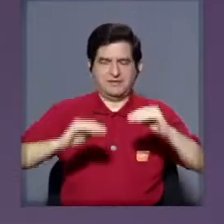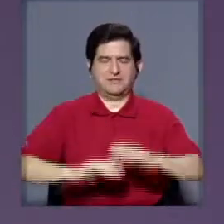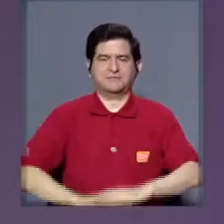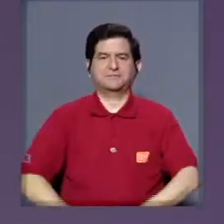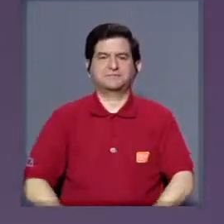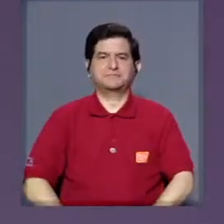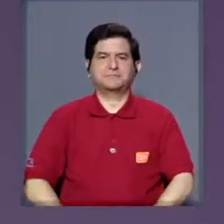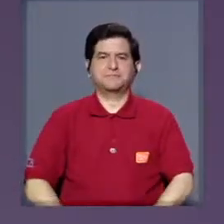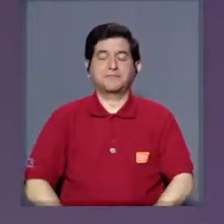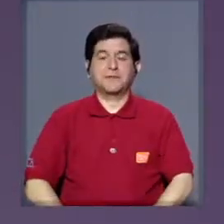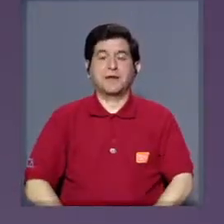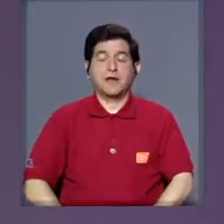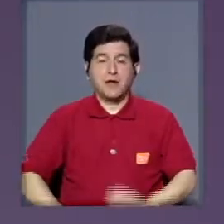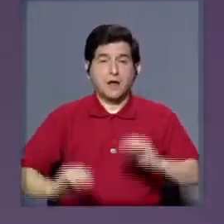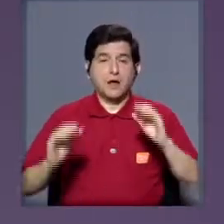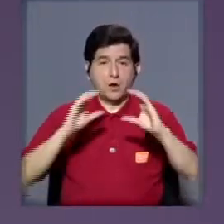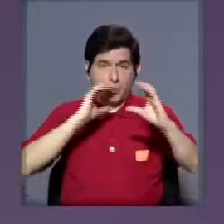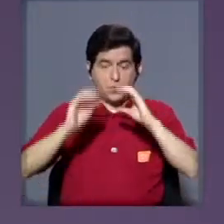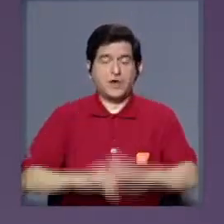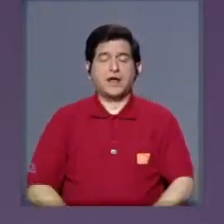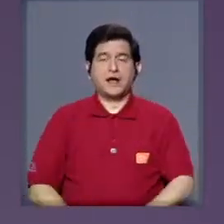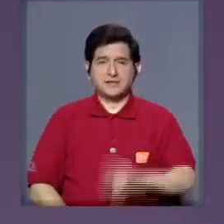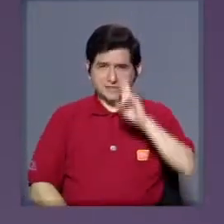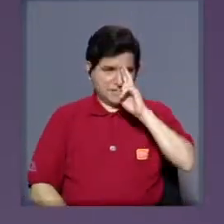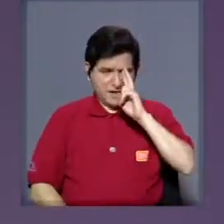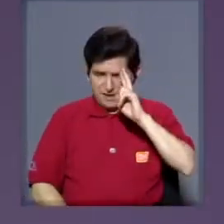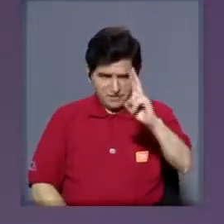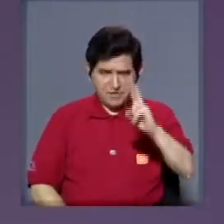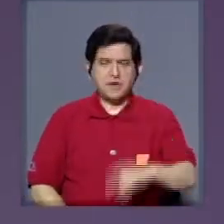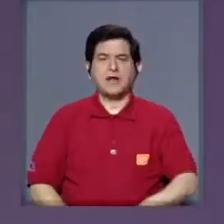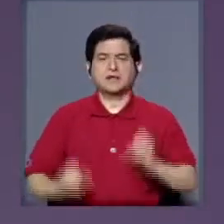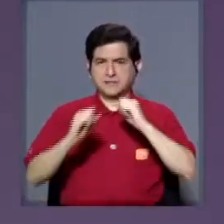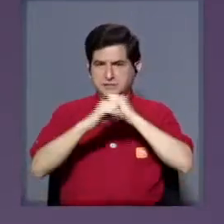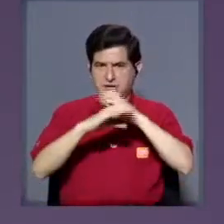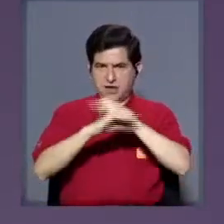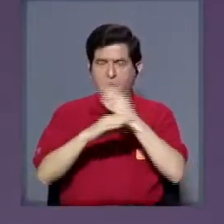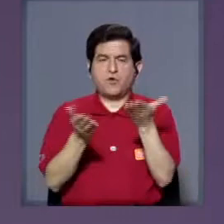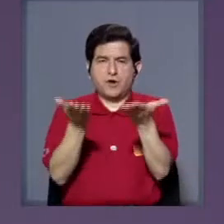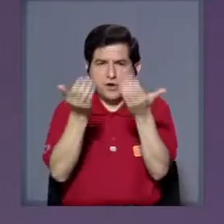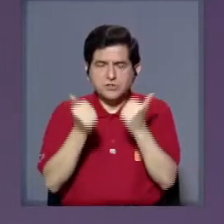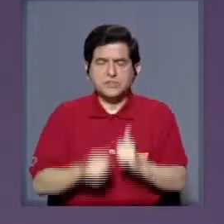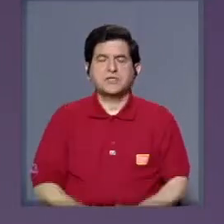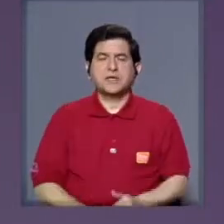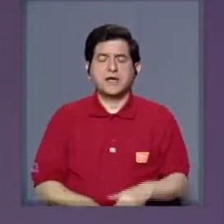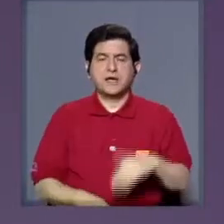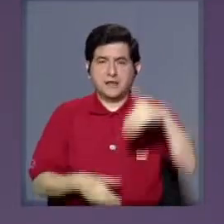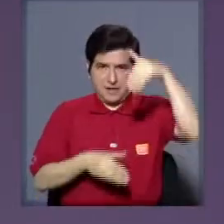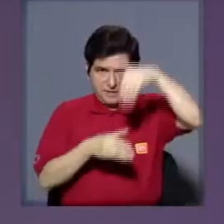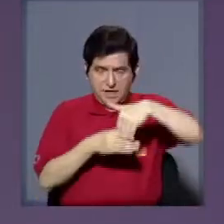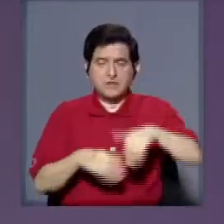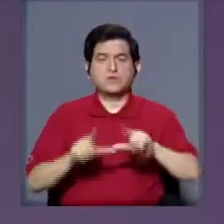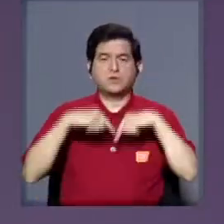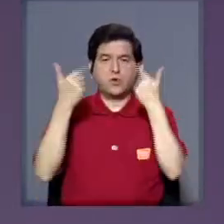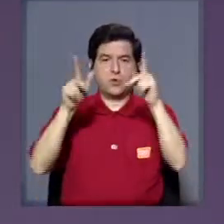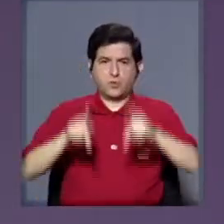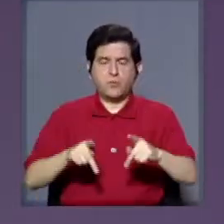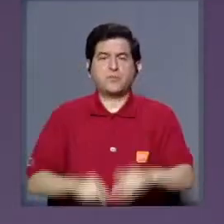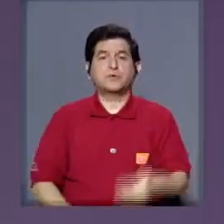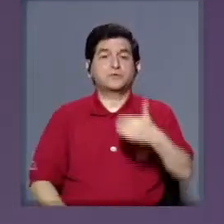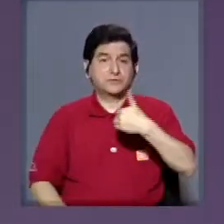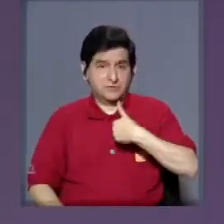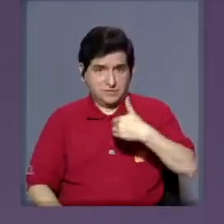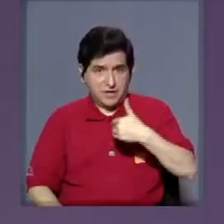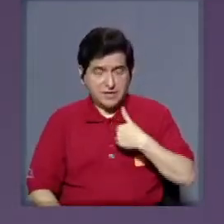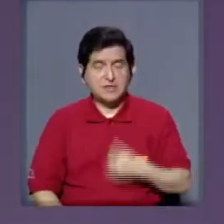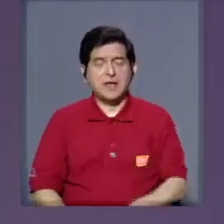puede escribirnos hay reverencias a gmail si usted quiere formar parte del grupo de personas que reciben